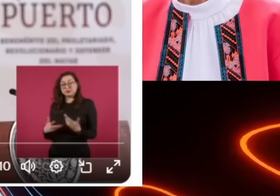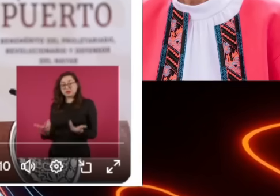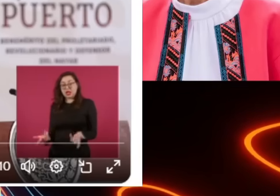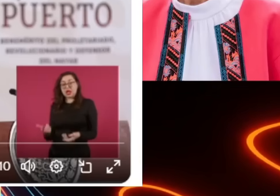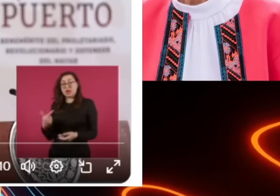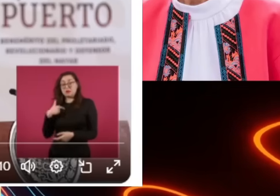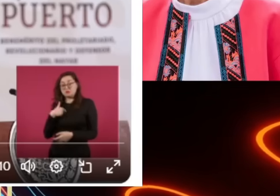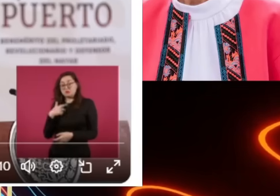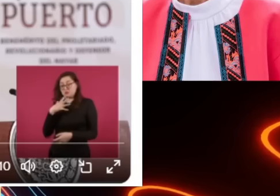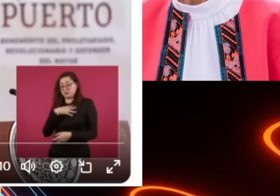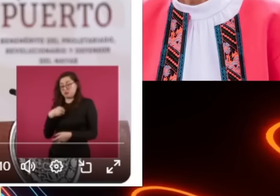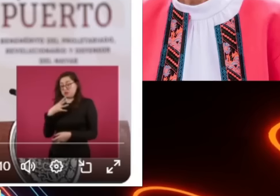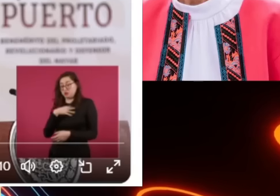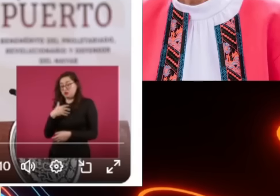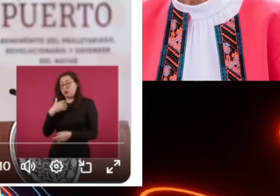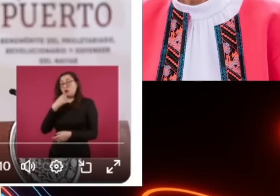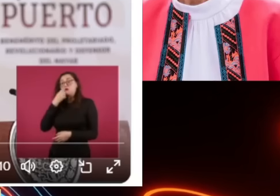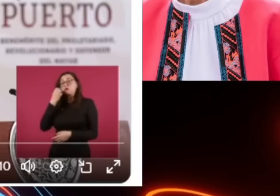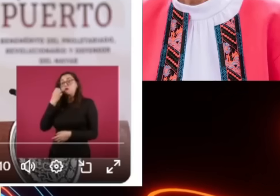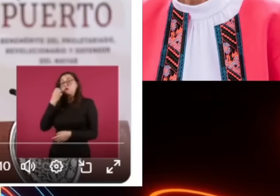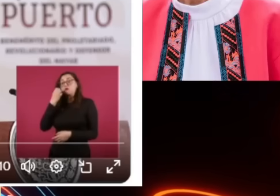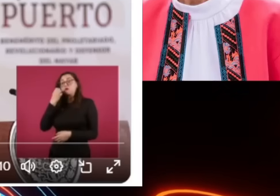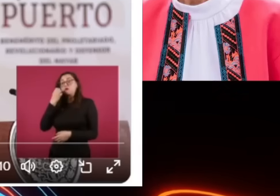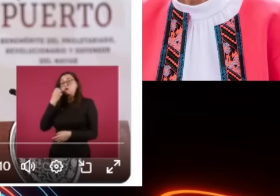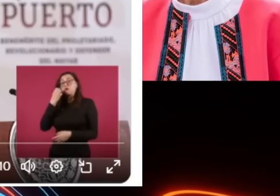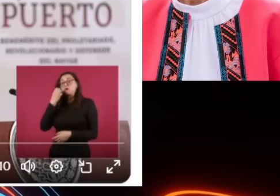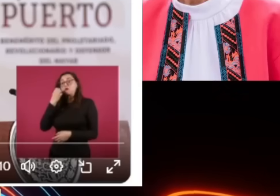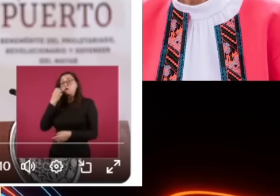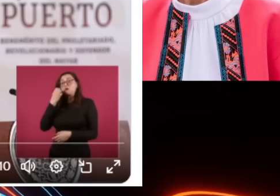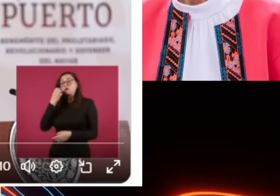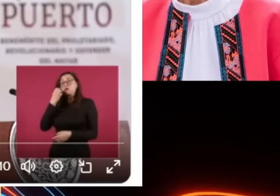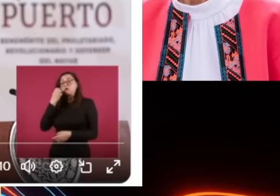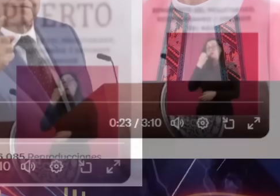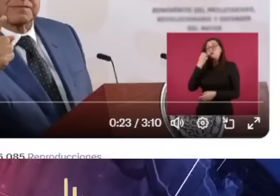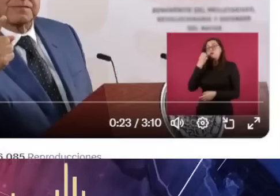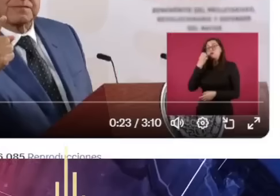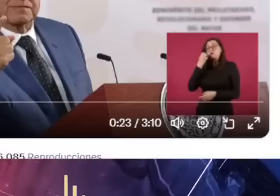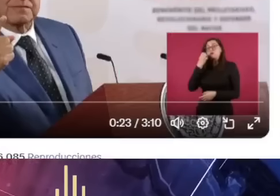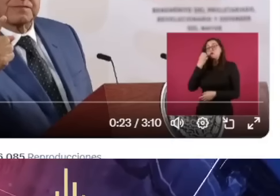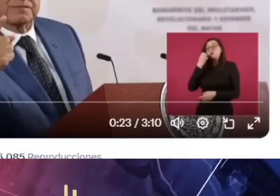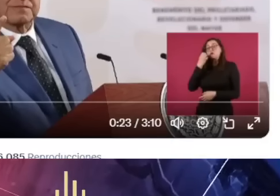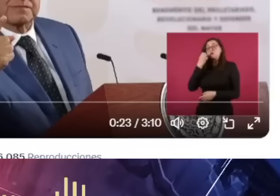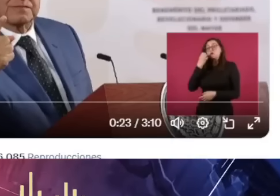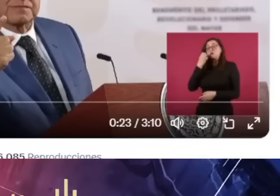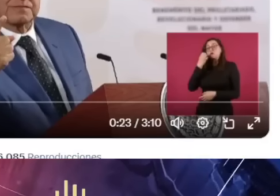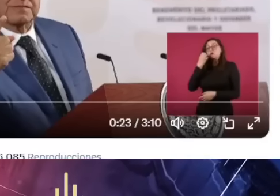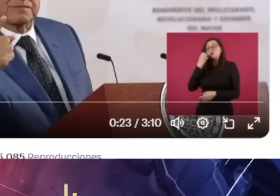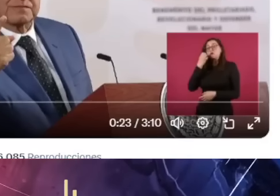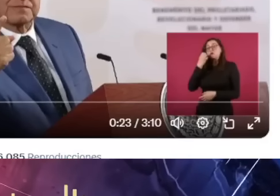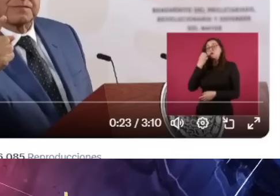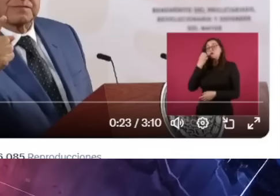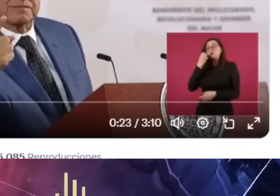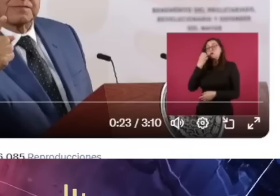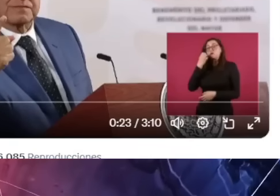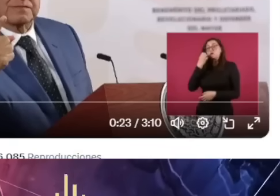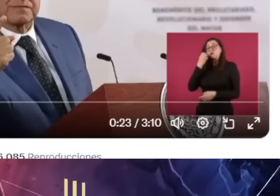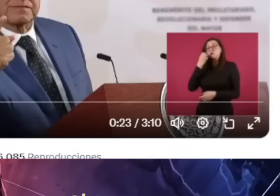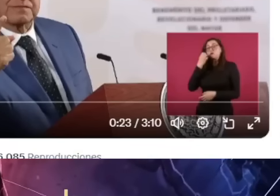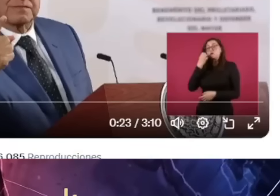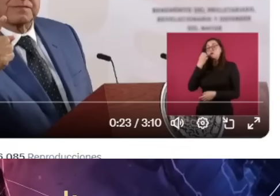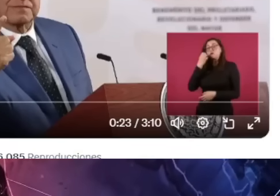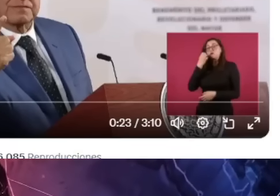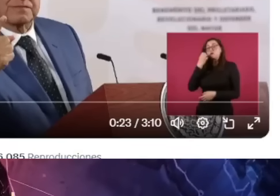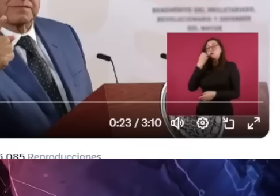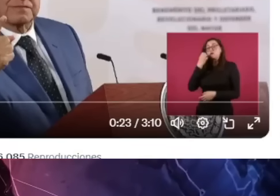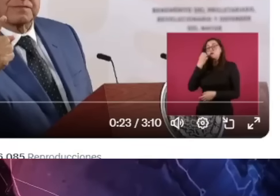incripción en las escuelas a mis hijos se imagínes el nivel de persecución de desfachatez de